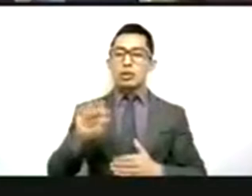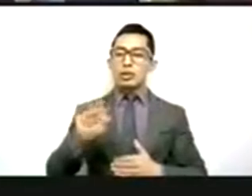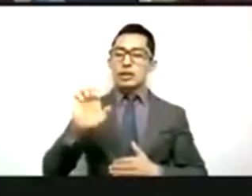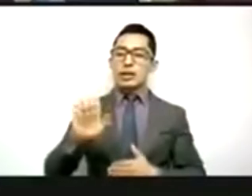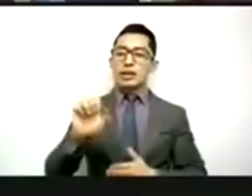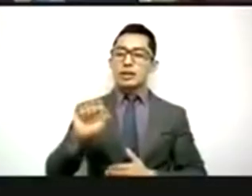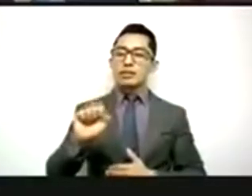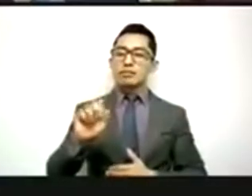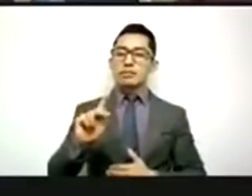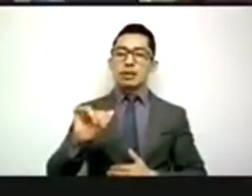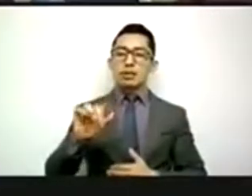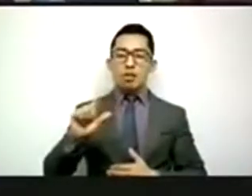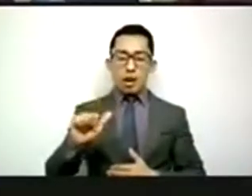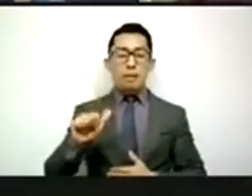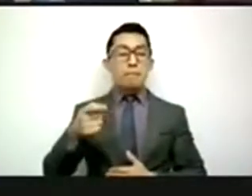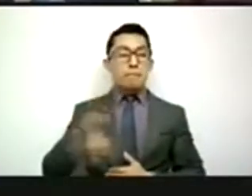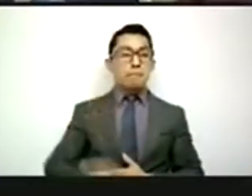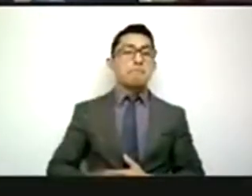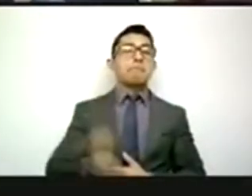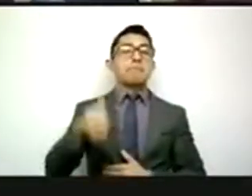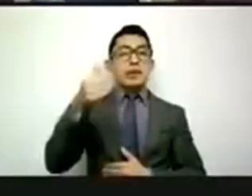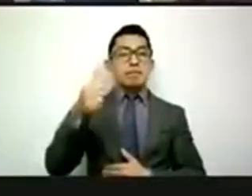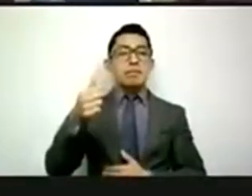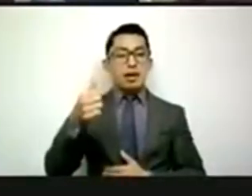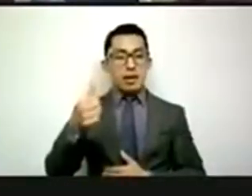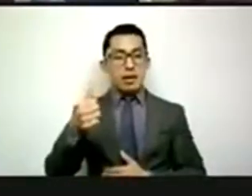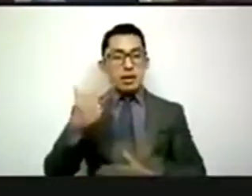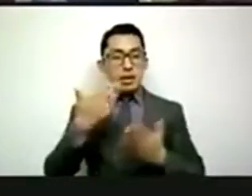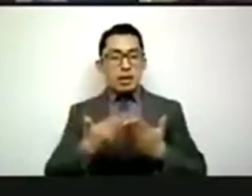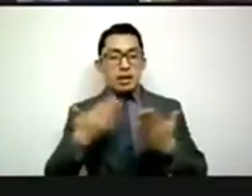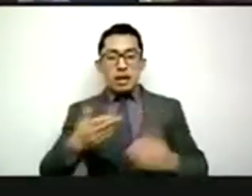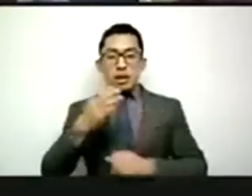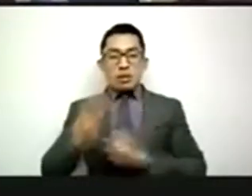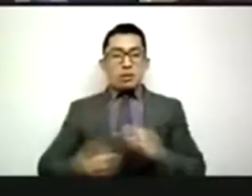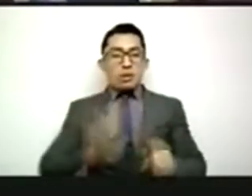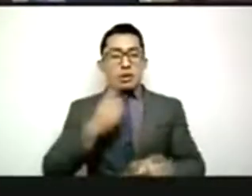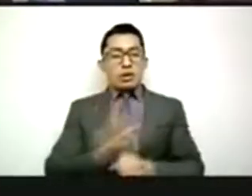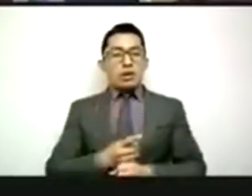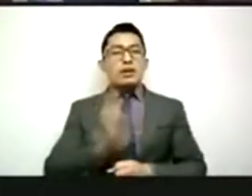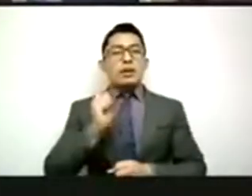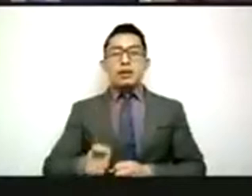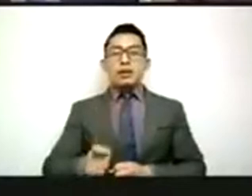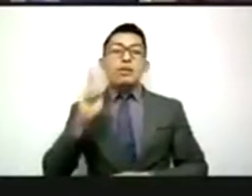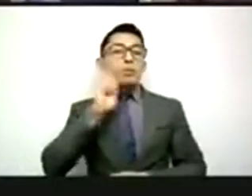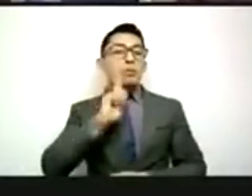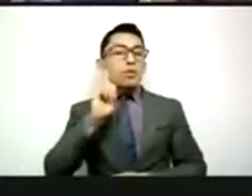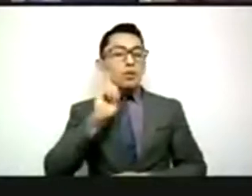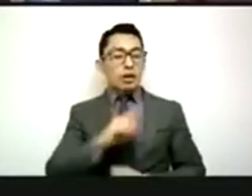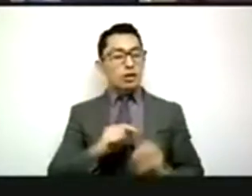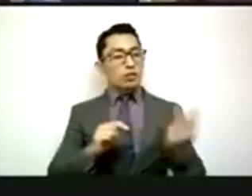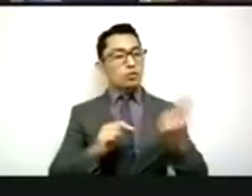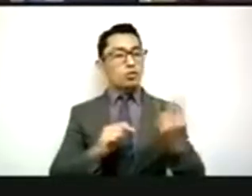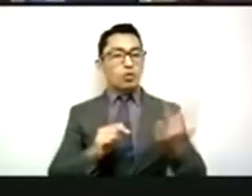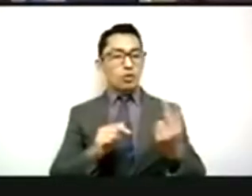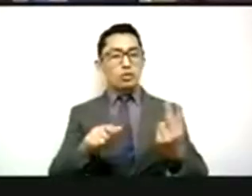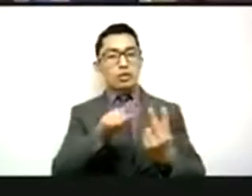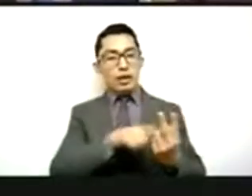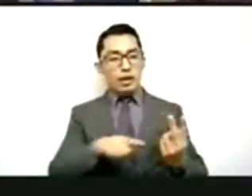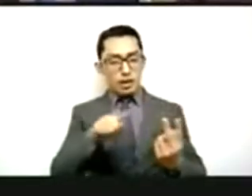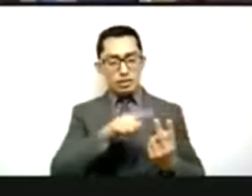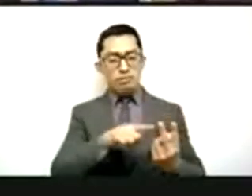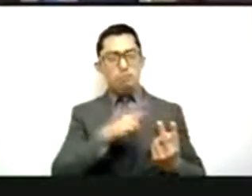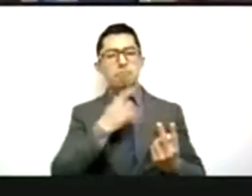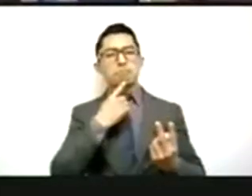la oportunidad este acercamiento de estas dos mujeres a que se analizara